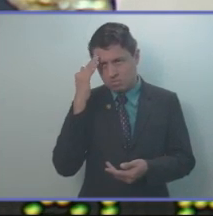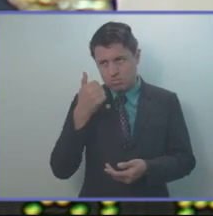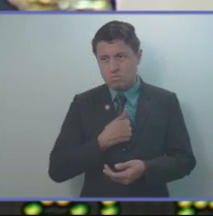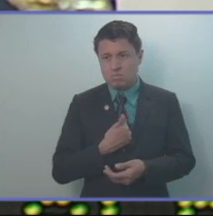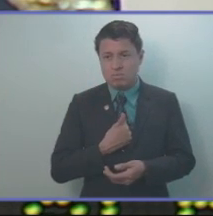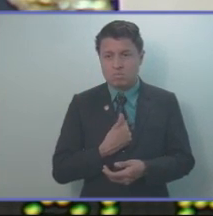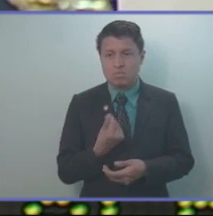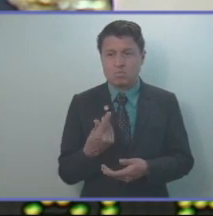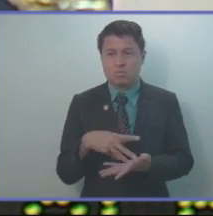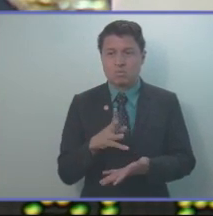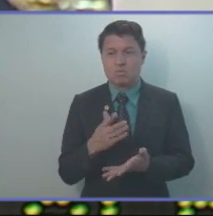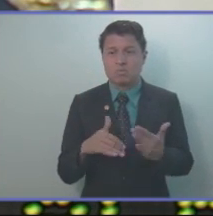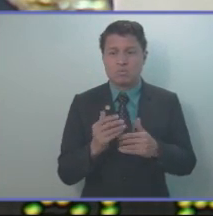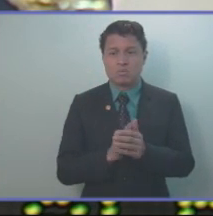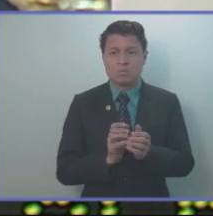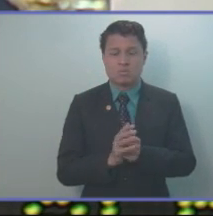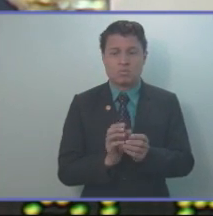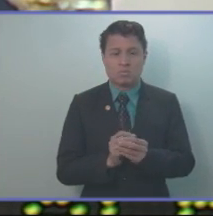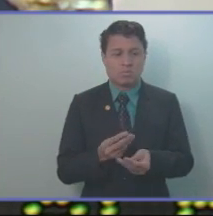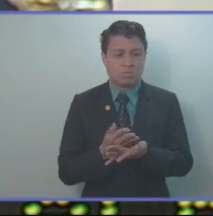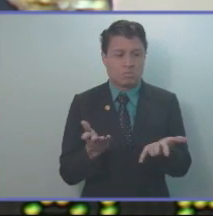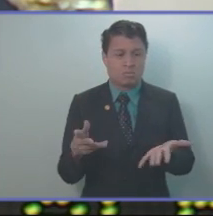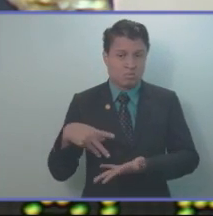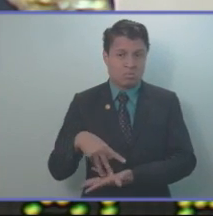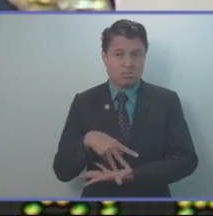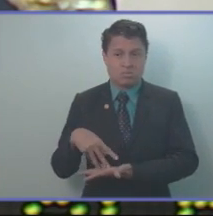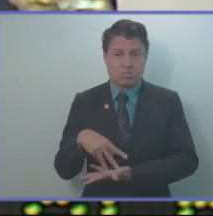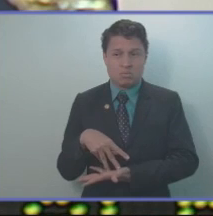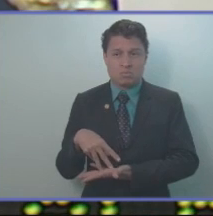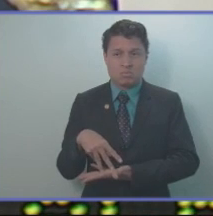recurso público más que resolver los problemas de la población.